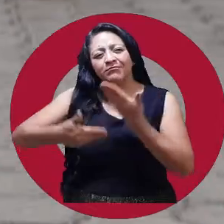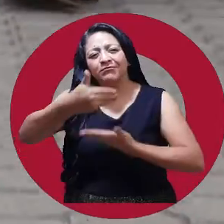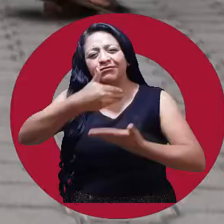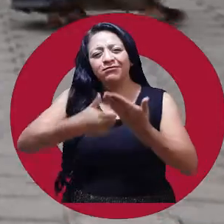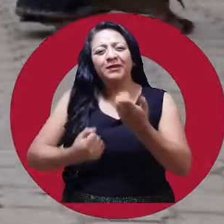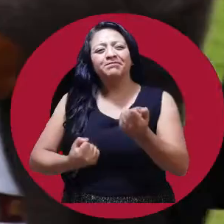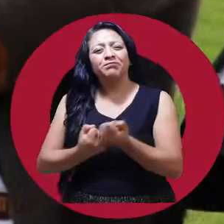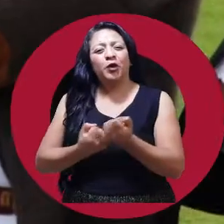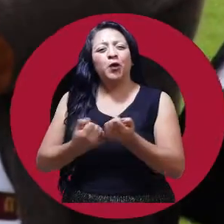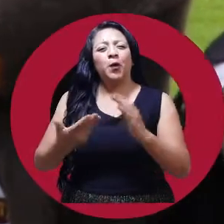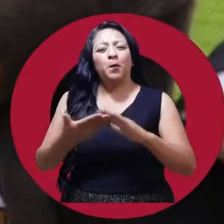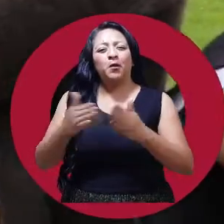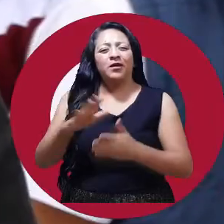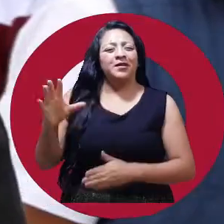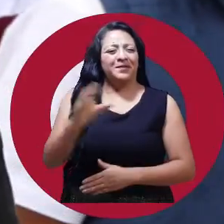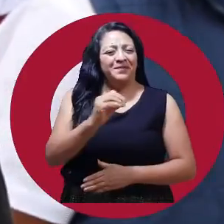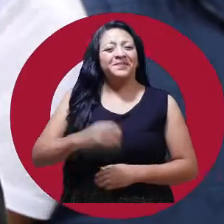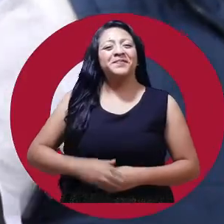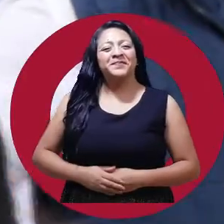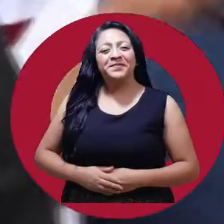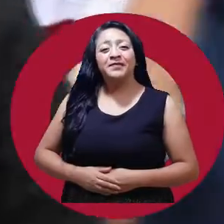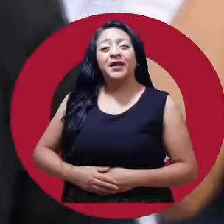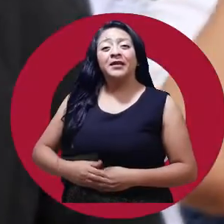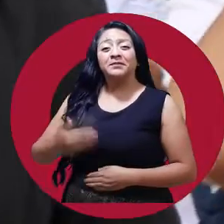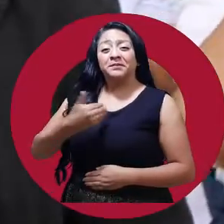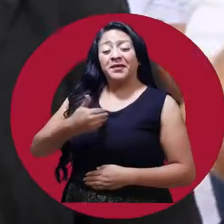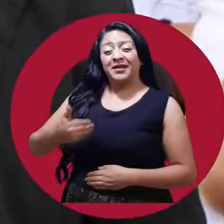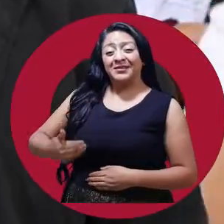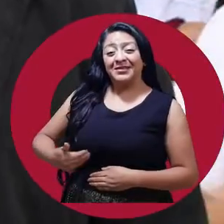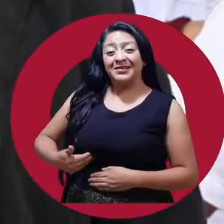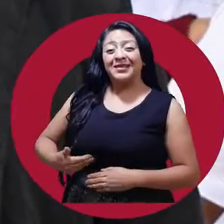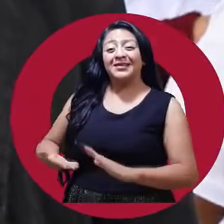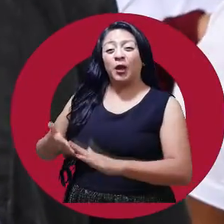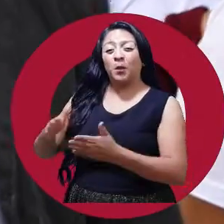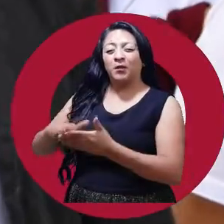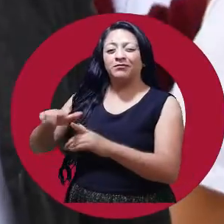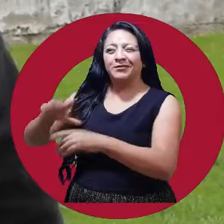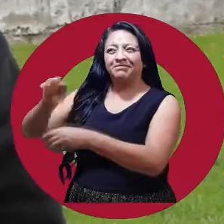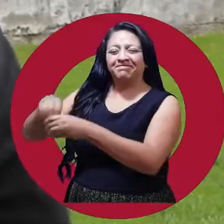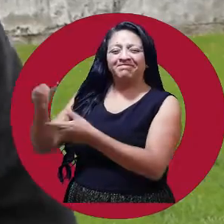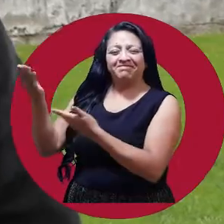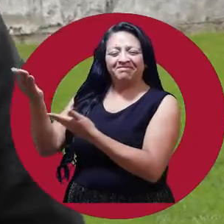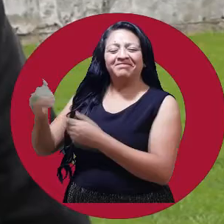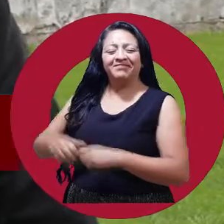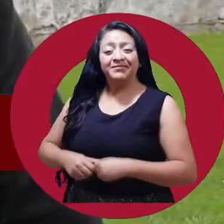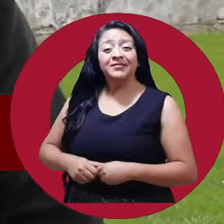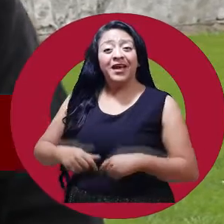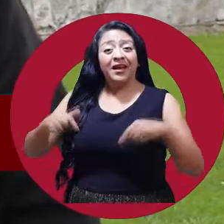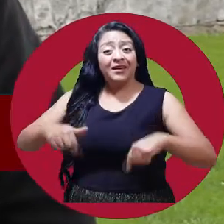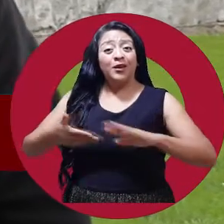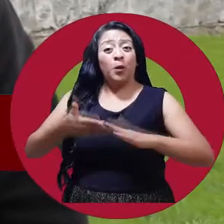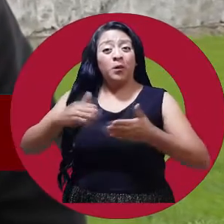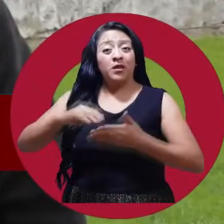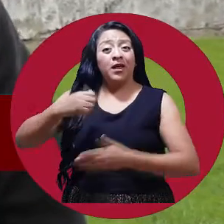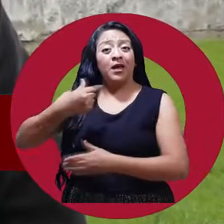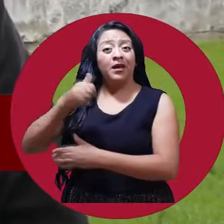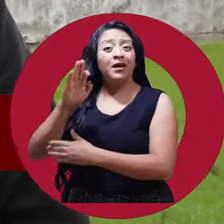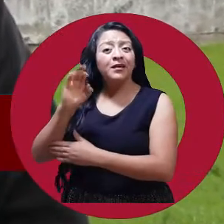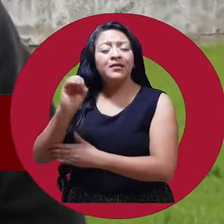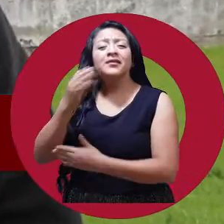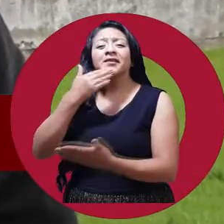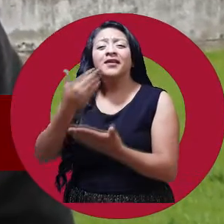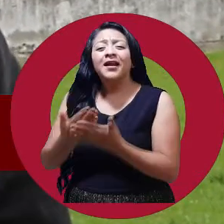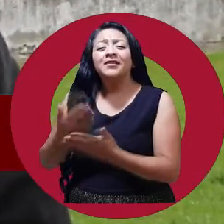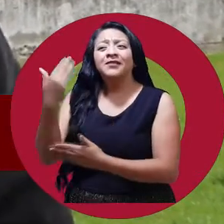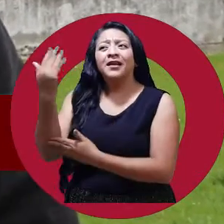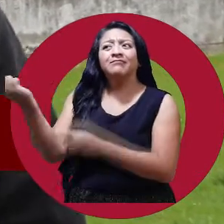bienestar de la comunidad en general. Jumandi Santillán, presidente de Paucar Agato 2022. Desde la comunidad de Agato agradecemos mucho la visita